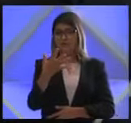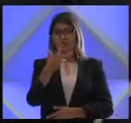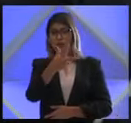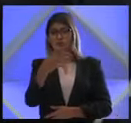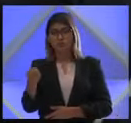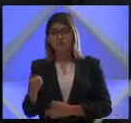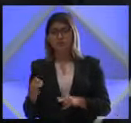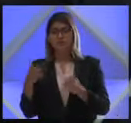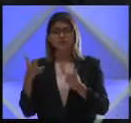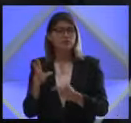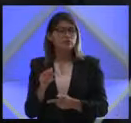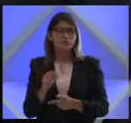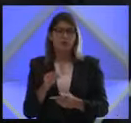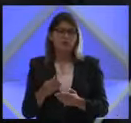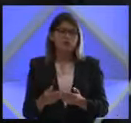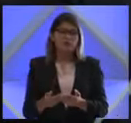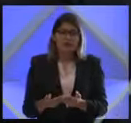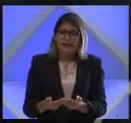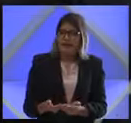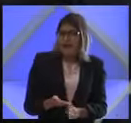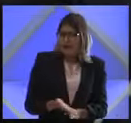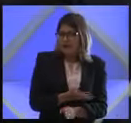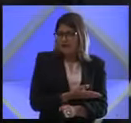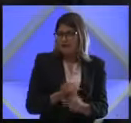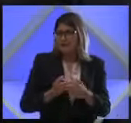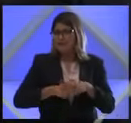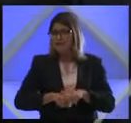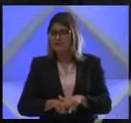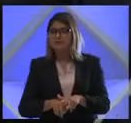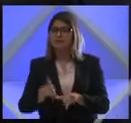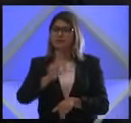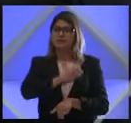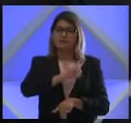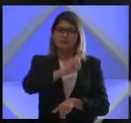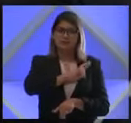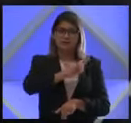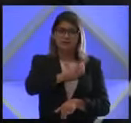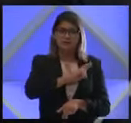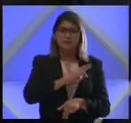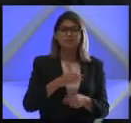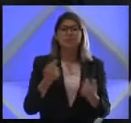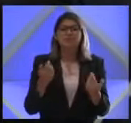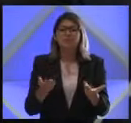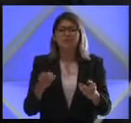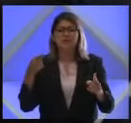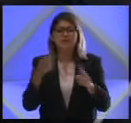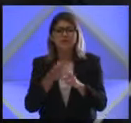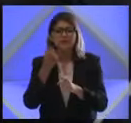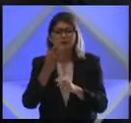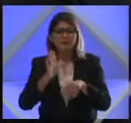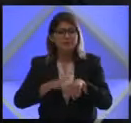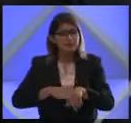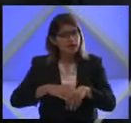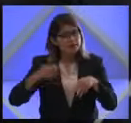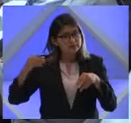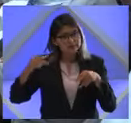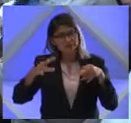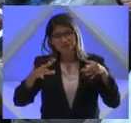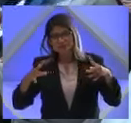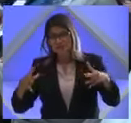se privatizaron en esa época con la idea de que hubieran más inversiones